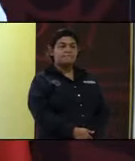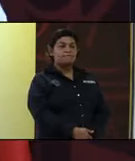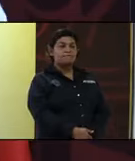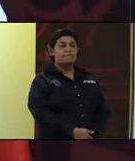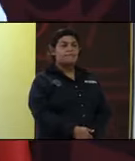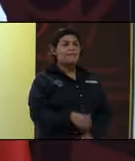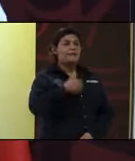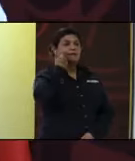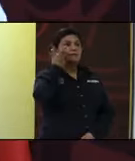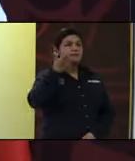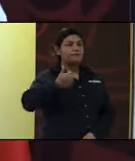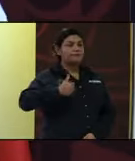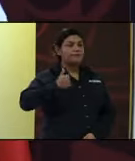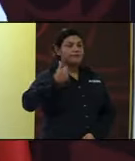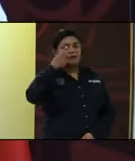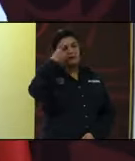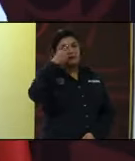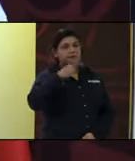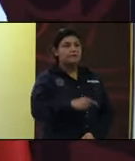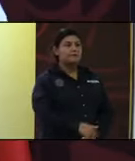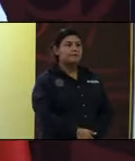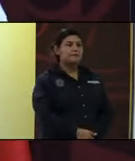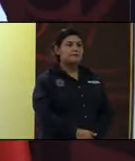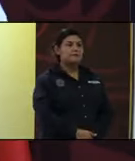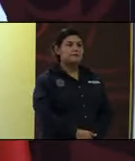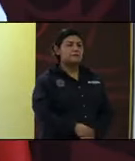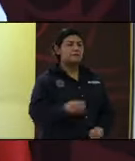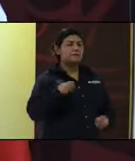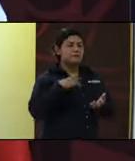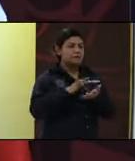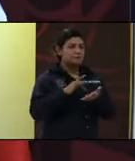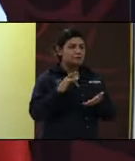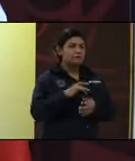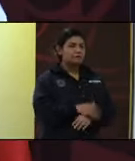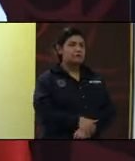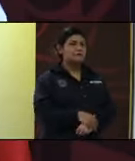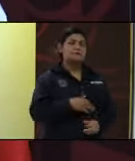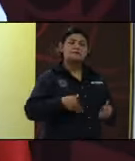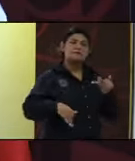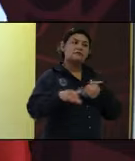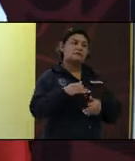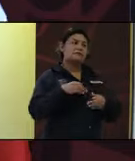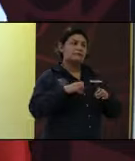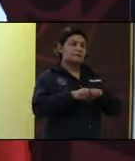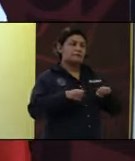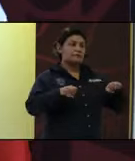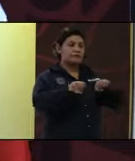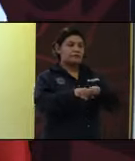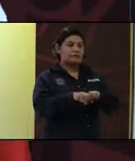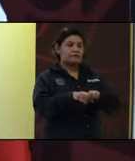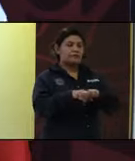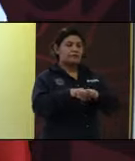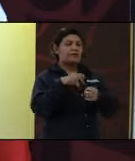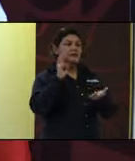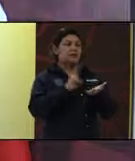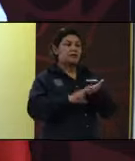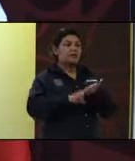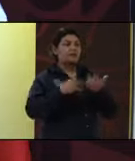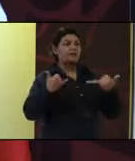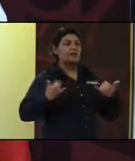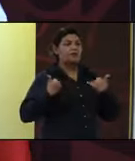Quiero aprovechar la oportunidad para agradecer a todo el equipo de voluntariado